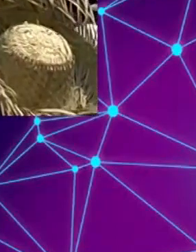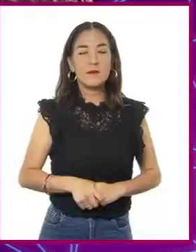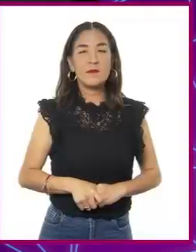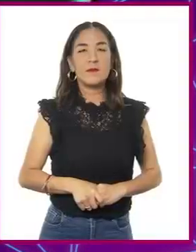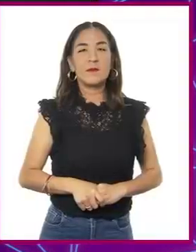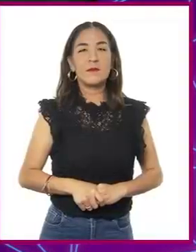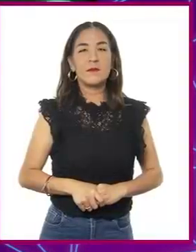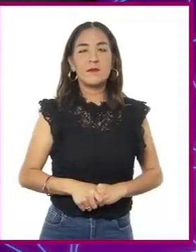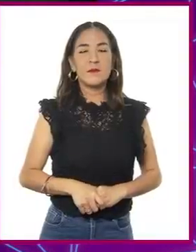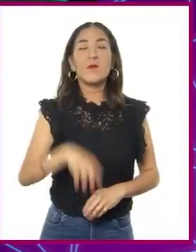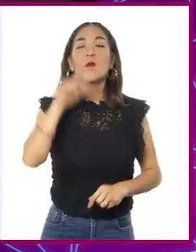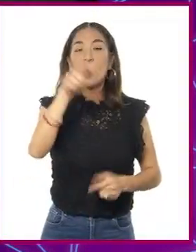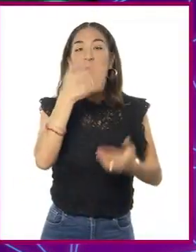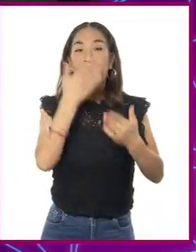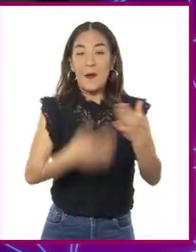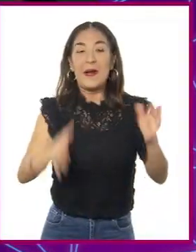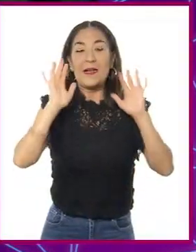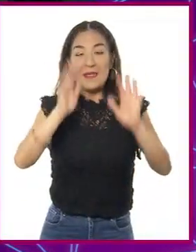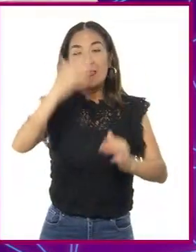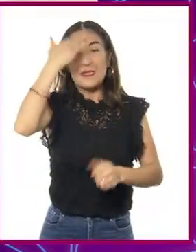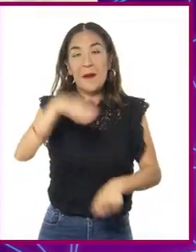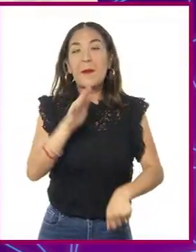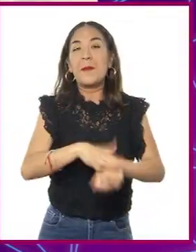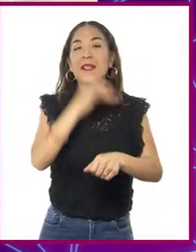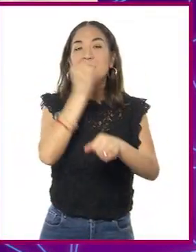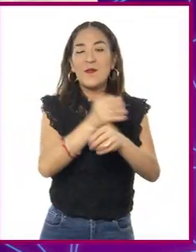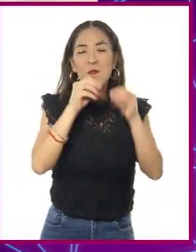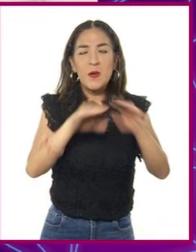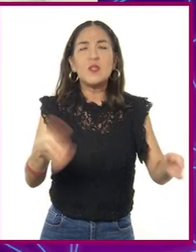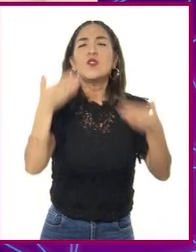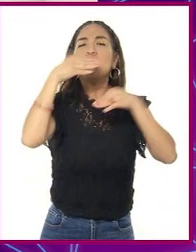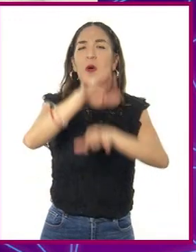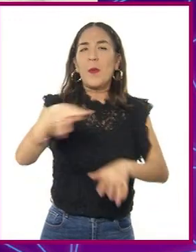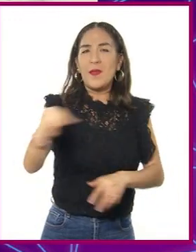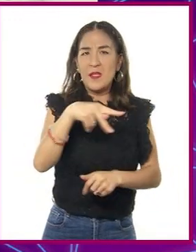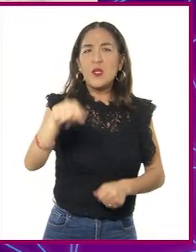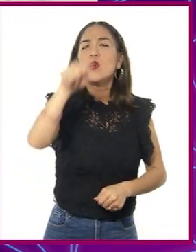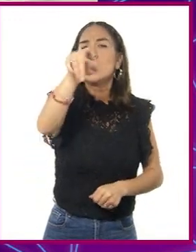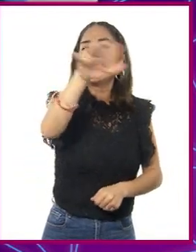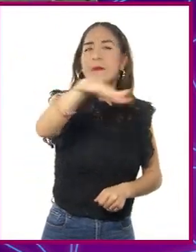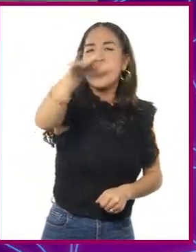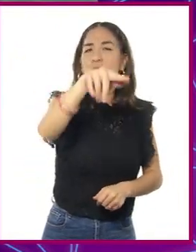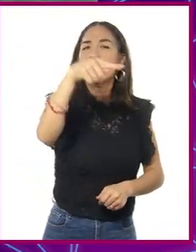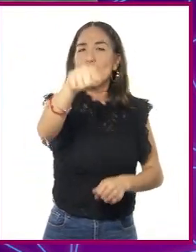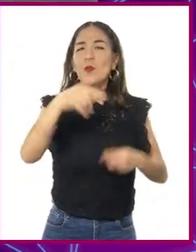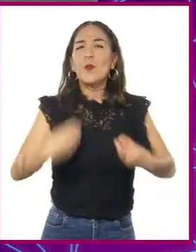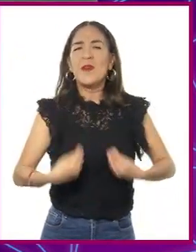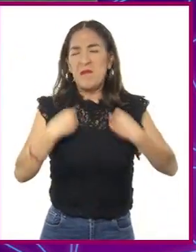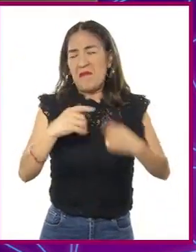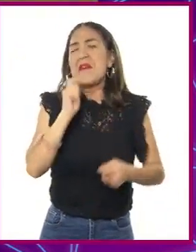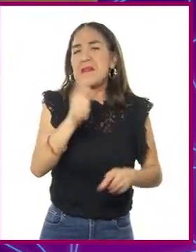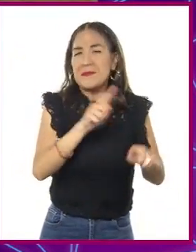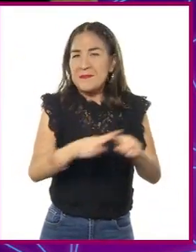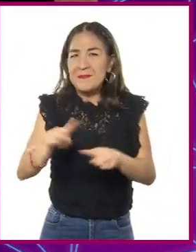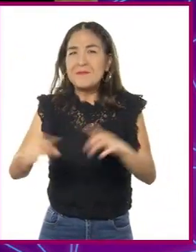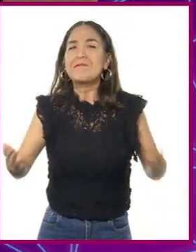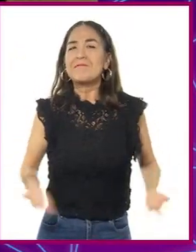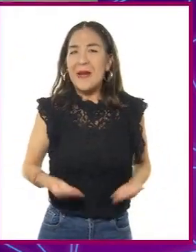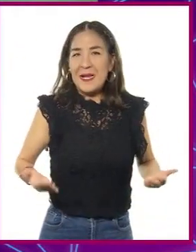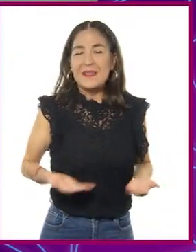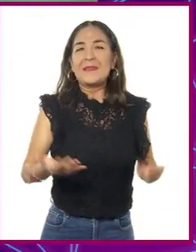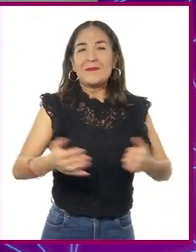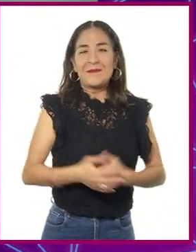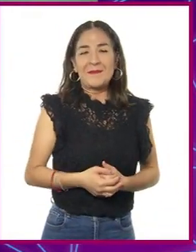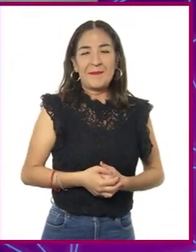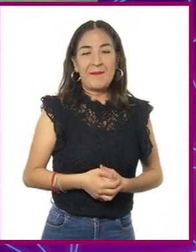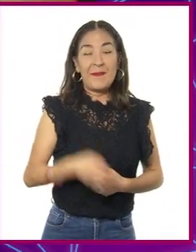Ahora que conoces más información sobre la danza, ¿qué se baila en el lugar donde vives? La danza se define a partir